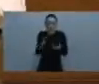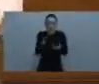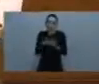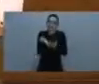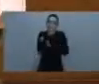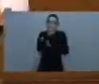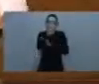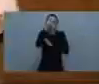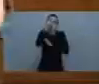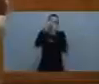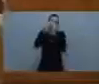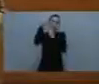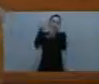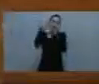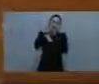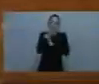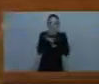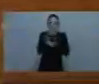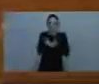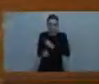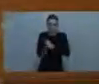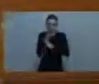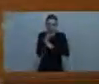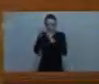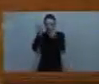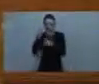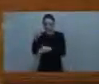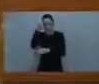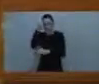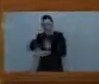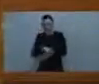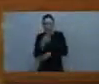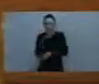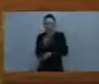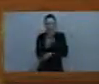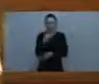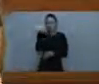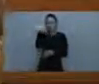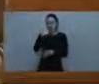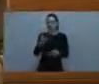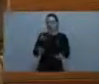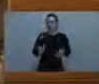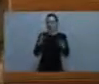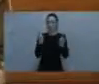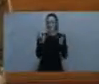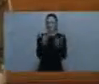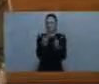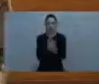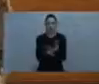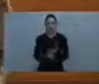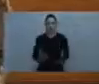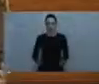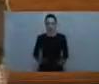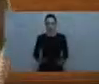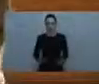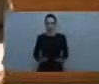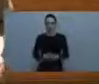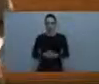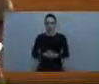sepa de qué le estoy hablando, sin falta de tener esa cara de extraña sorpresa que usted